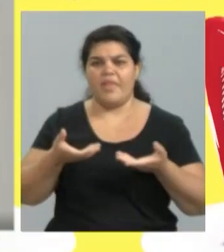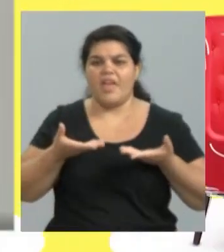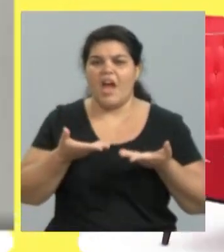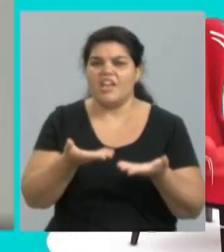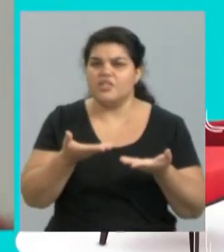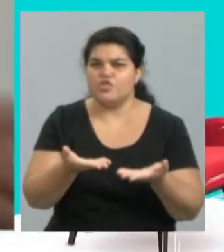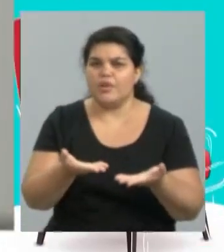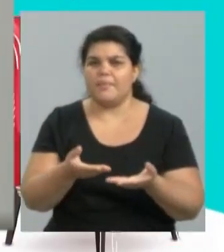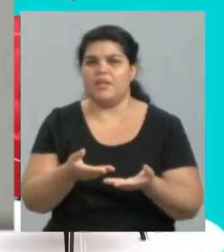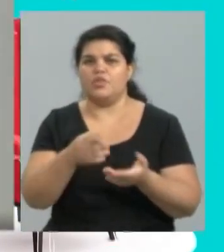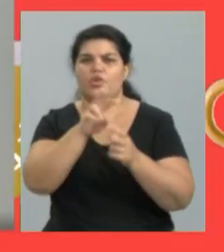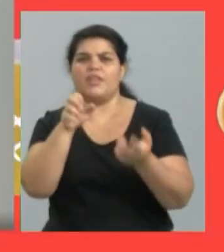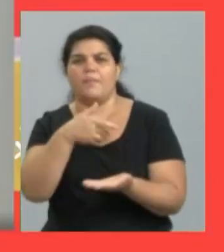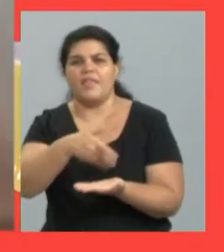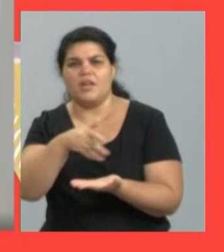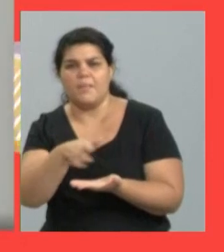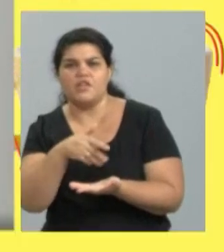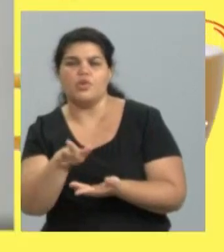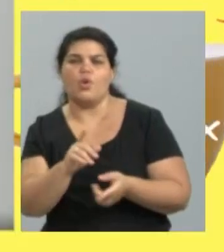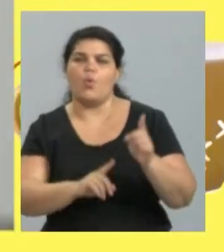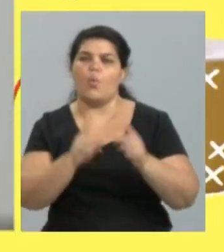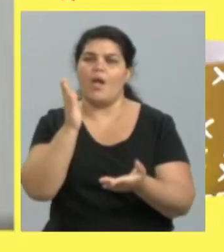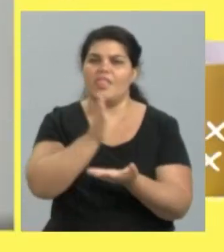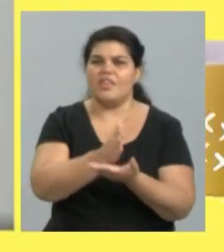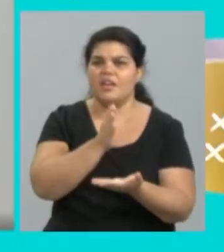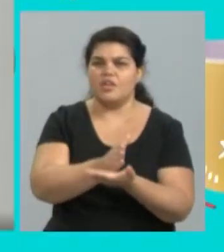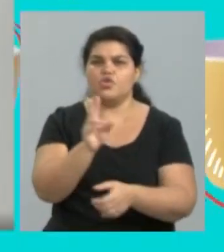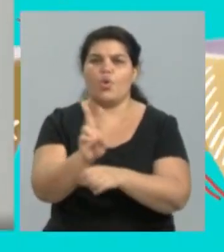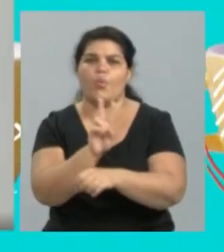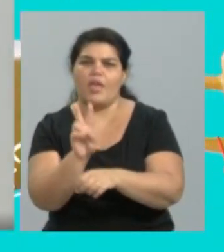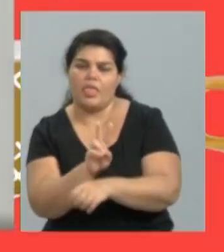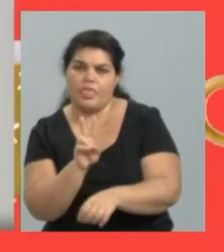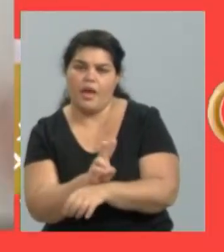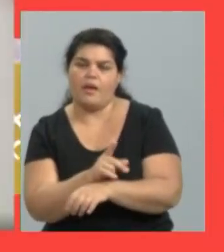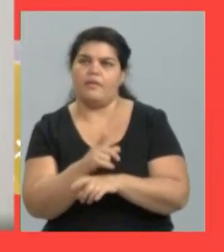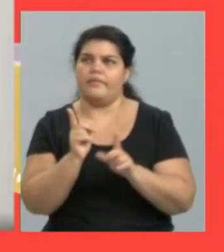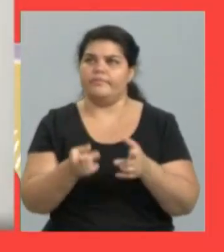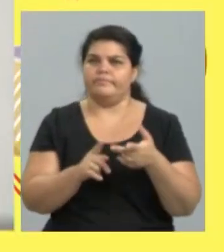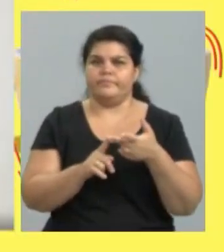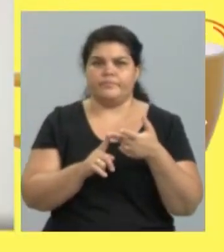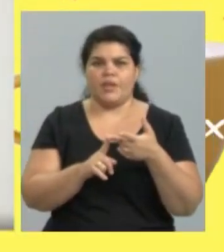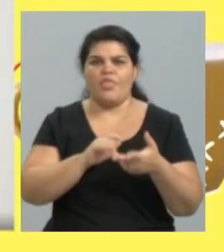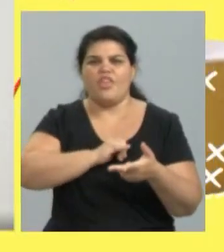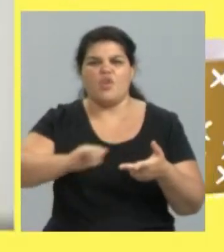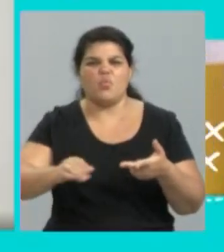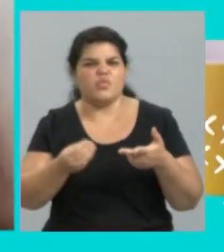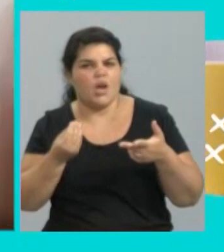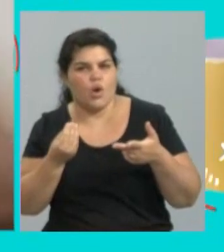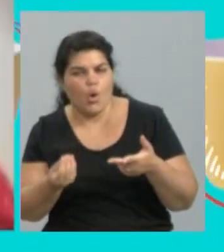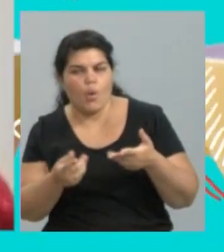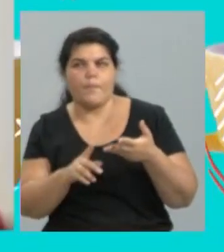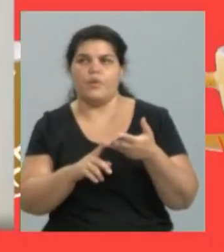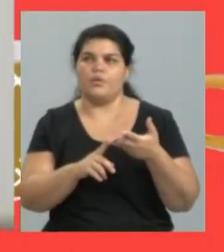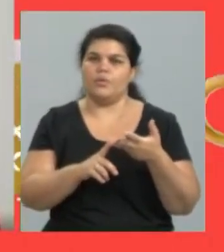sobre discriminación, sobre los derechos que protegen a las personas y sobre cómo hacer las denuncias, sobre